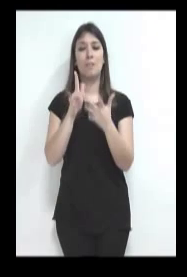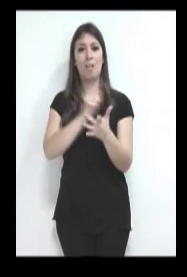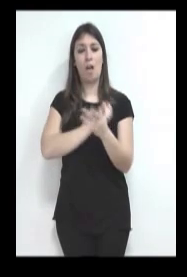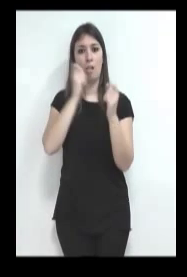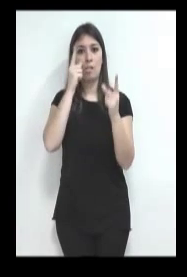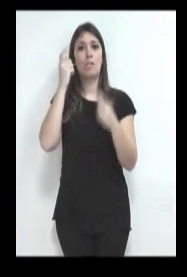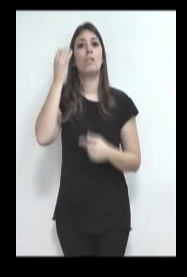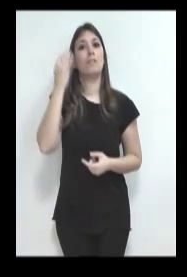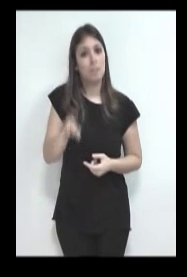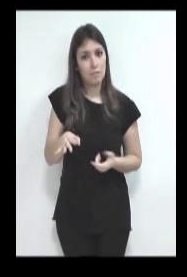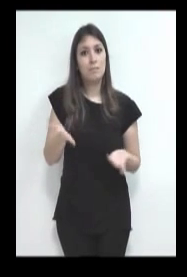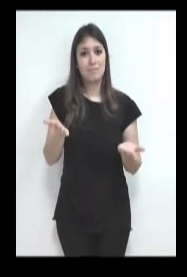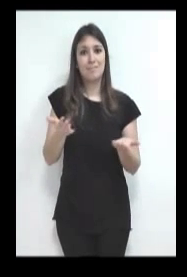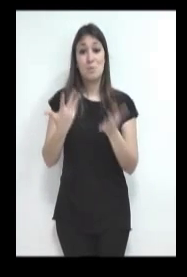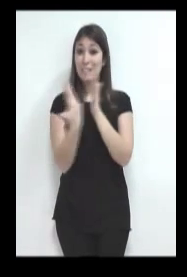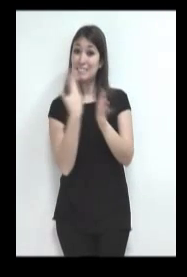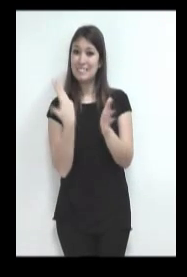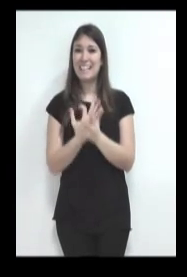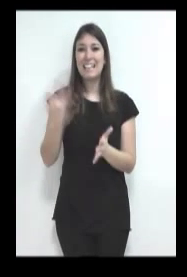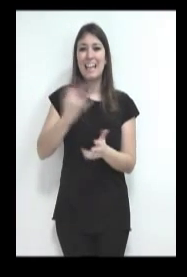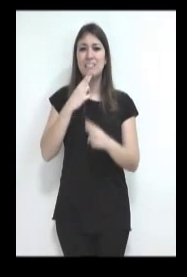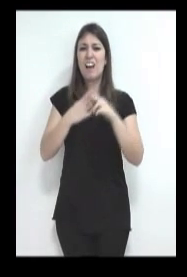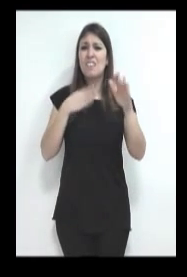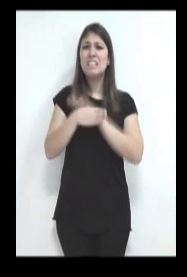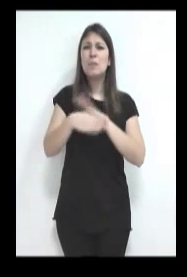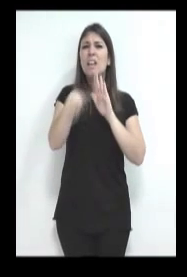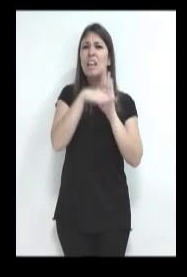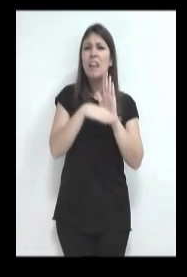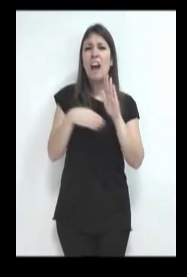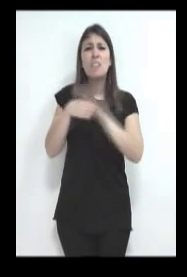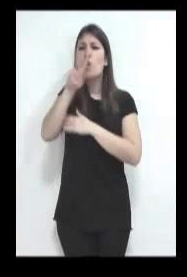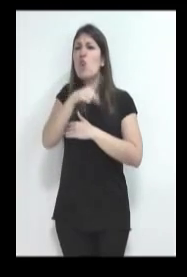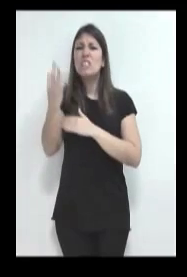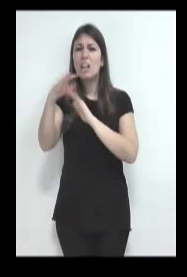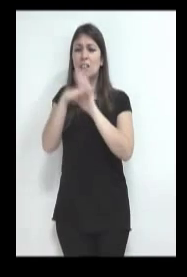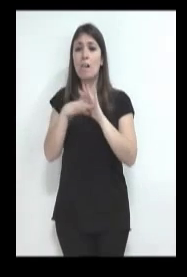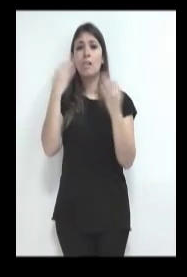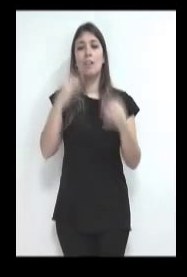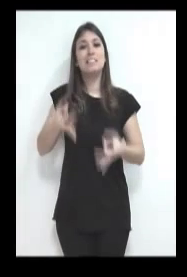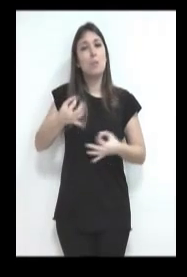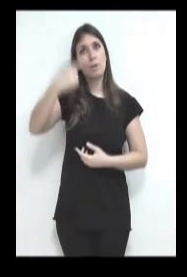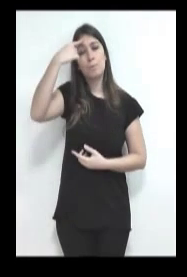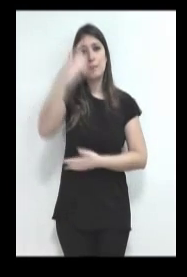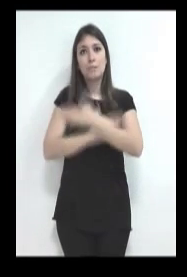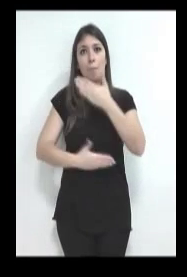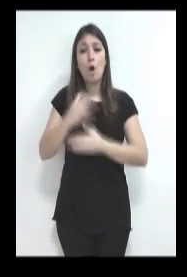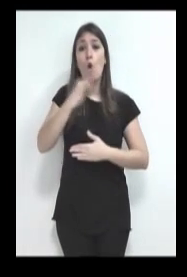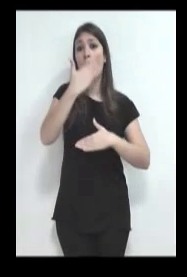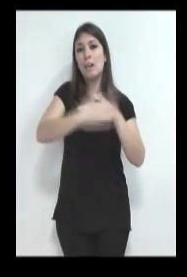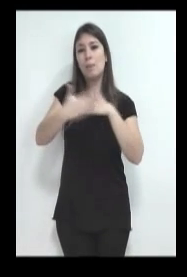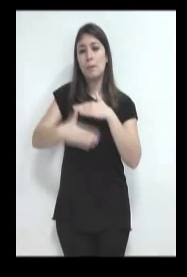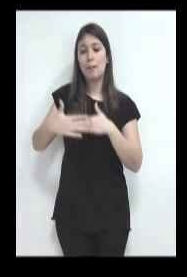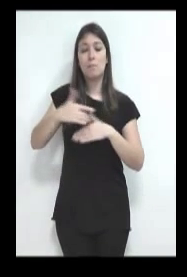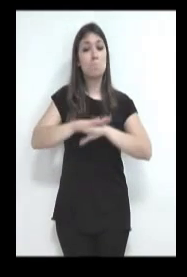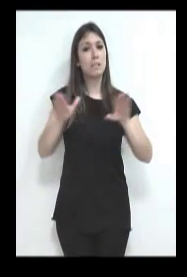a nosotros con la definición de lo que es accesible y no es accesible, porque siempre estamos pensando en discapacidades o limitaciones, y muchas